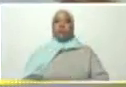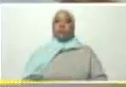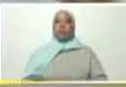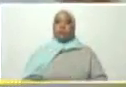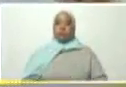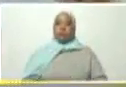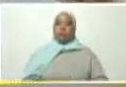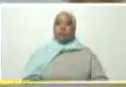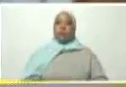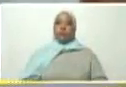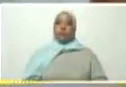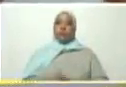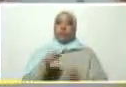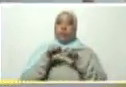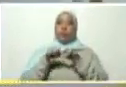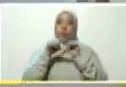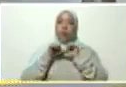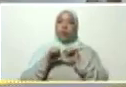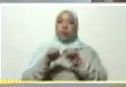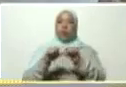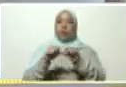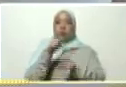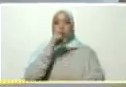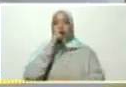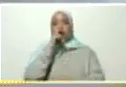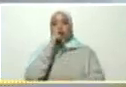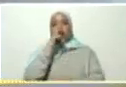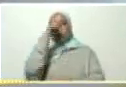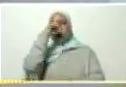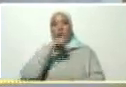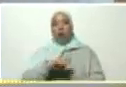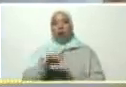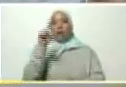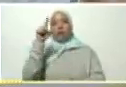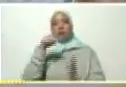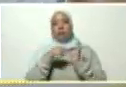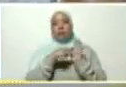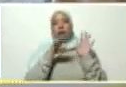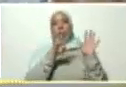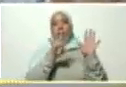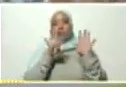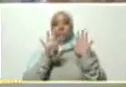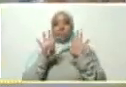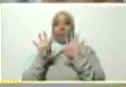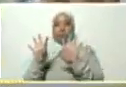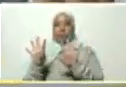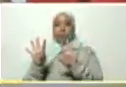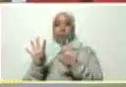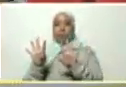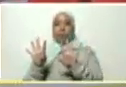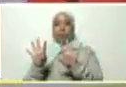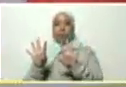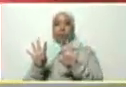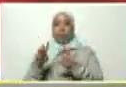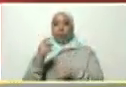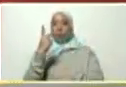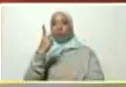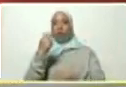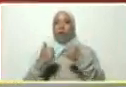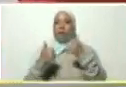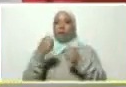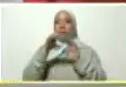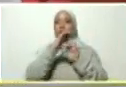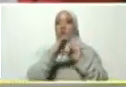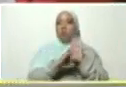protagónica que es constitucional en el año 1999 Adam aquí hay dos constituyentes